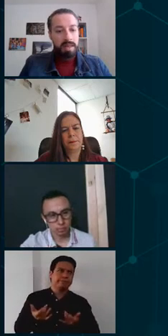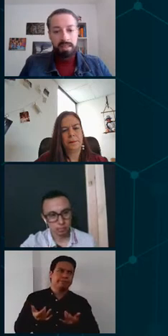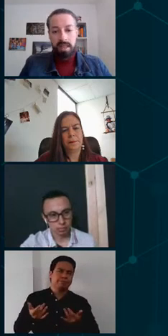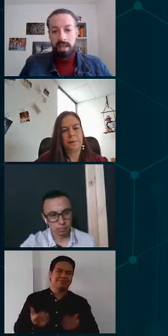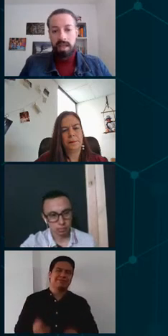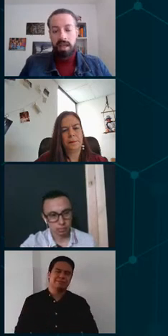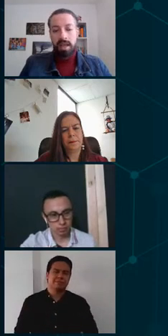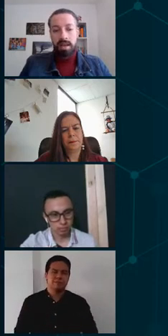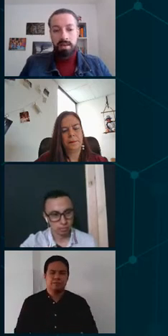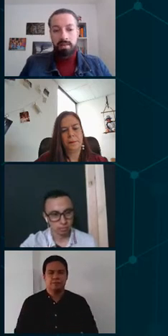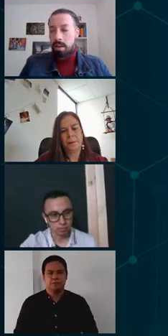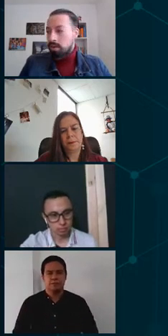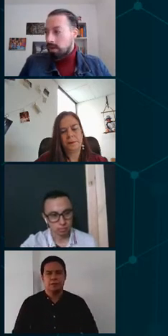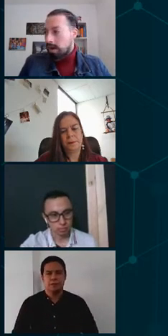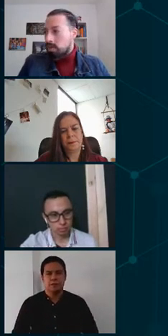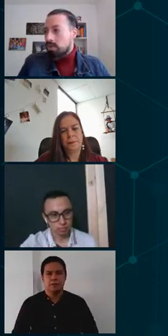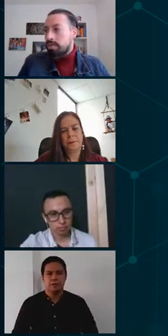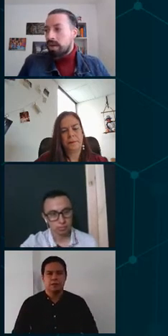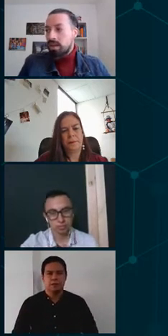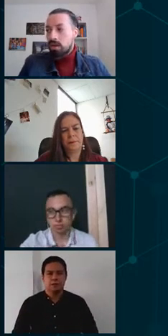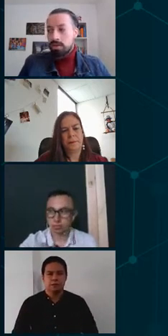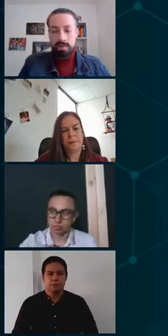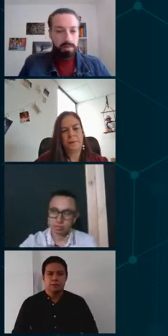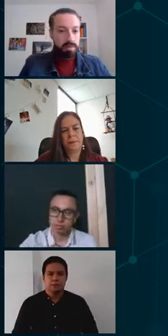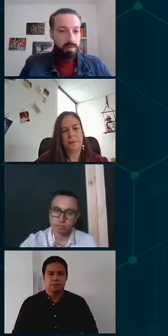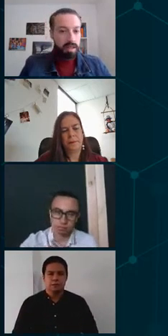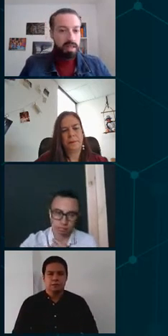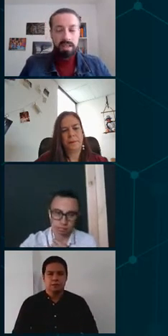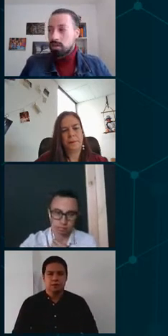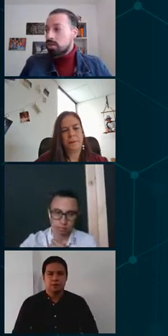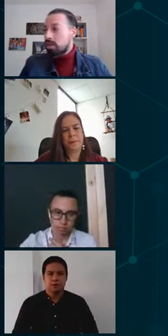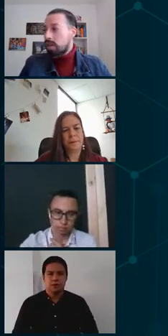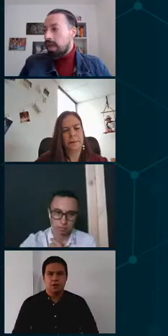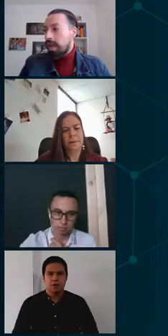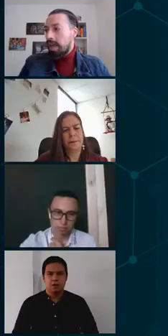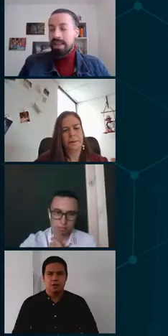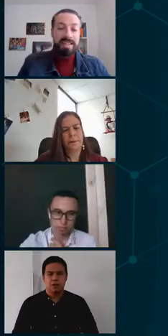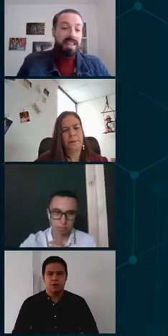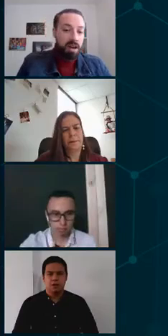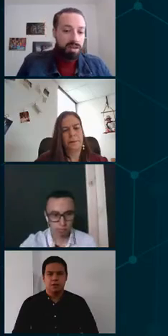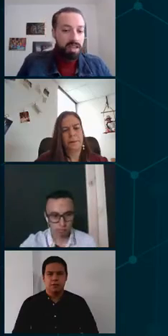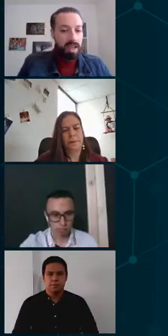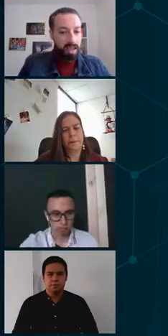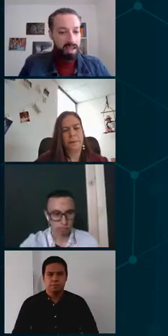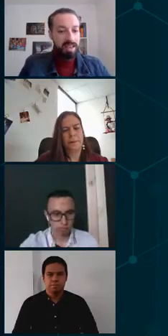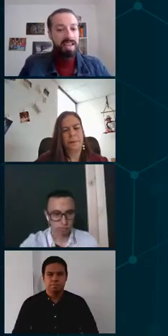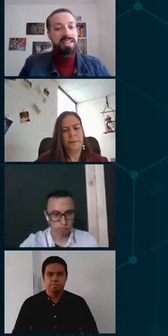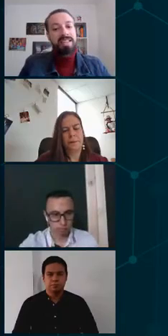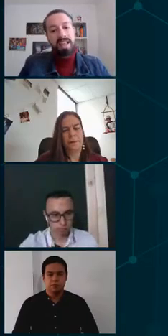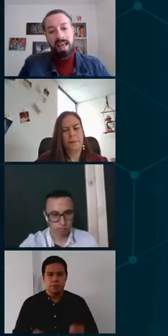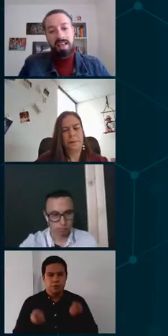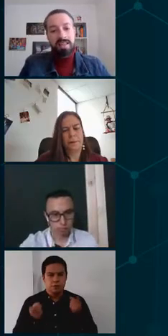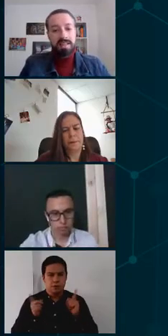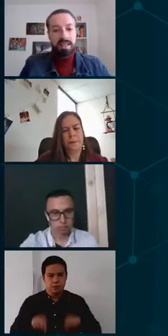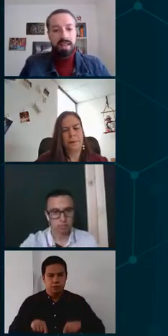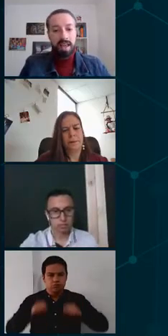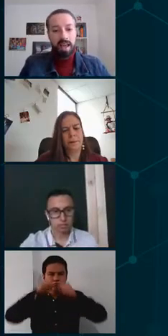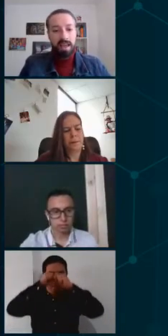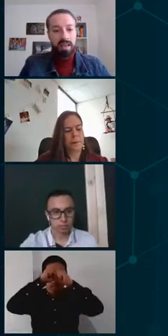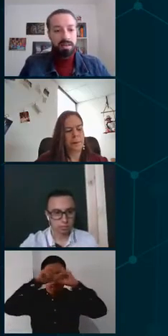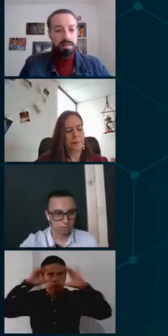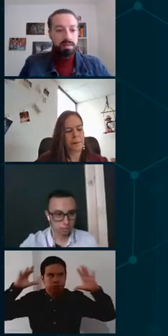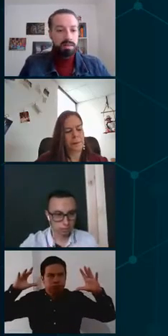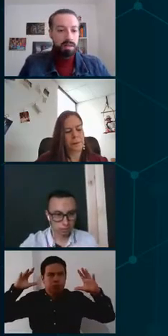Y finalmente, vamos a hablar pues un poquito de esos deseos y